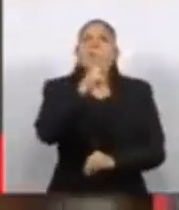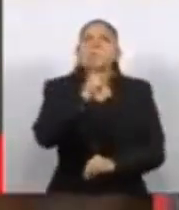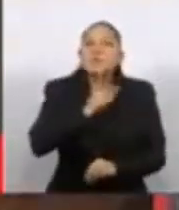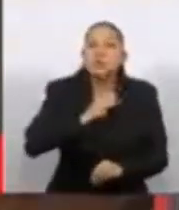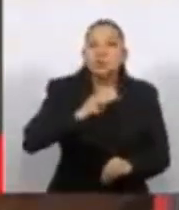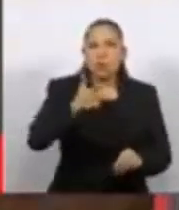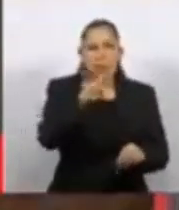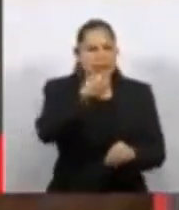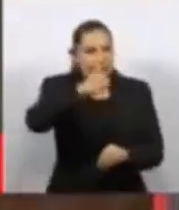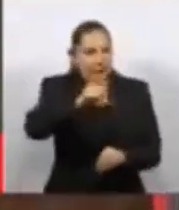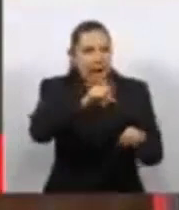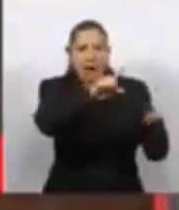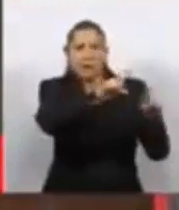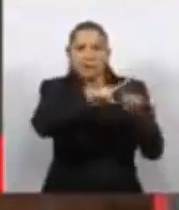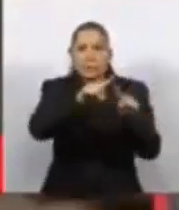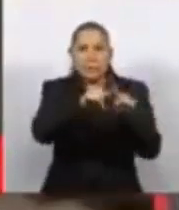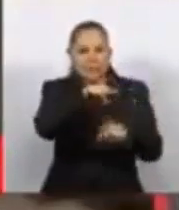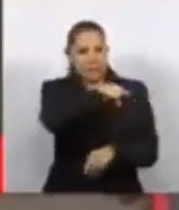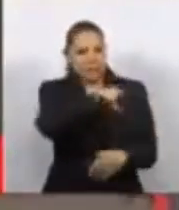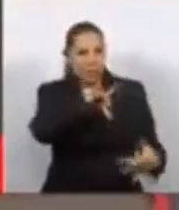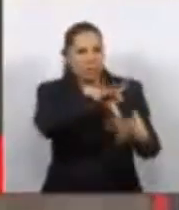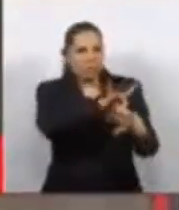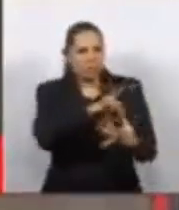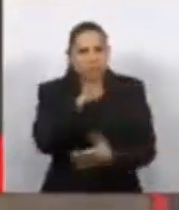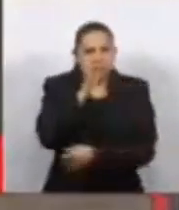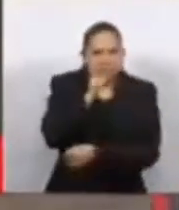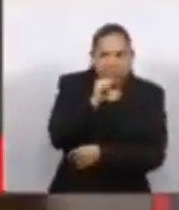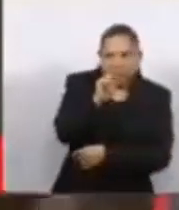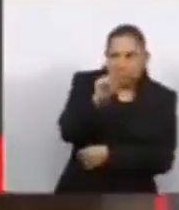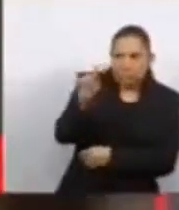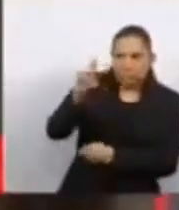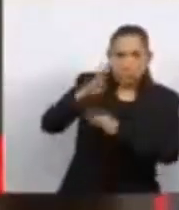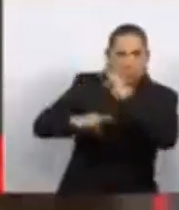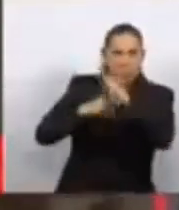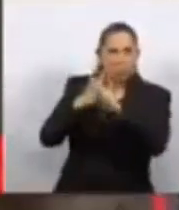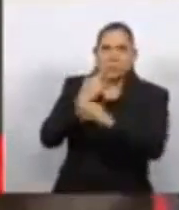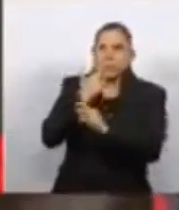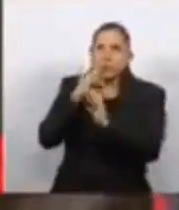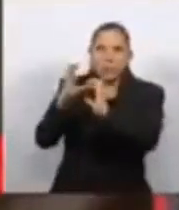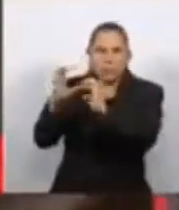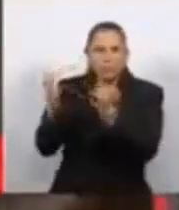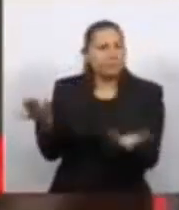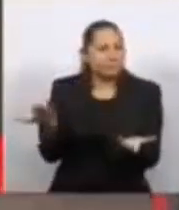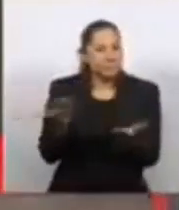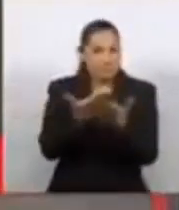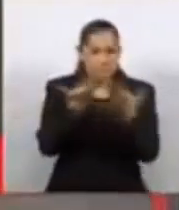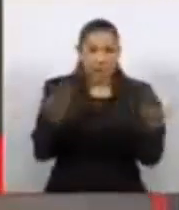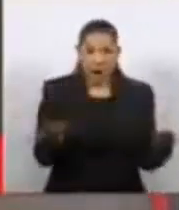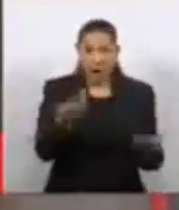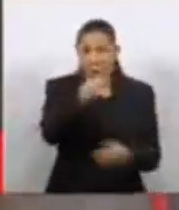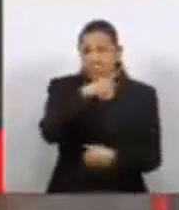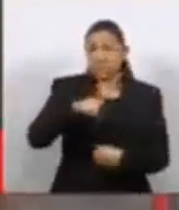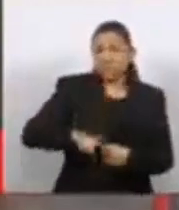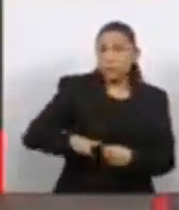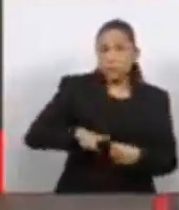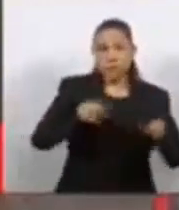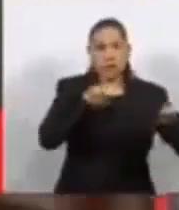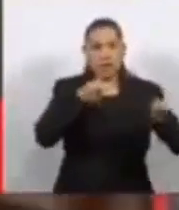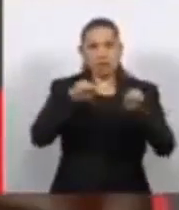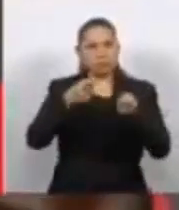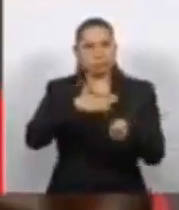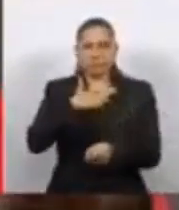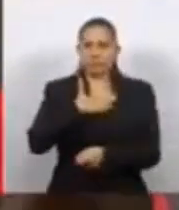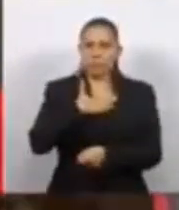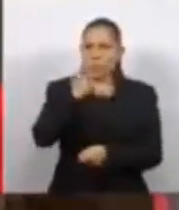Tan rancio es aquel presidencialismo centralista sin contrapesos como un gobierno que hoy está obcecado con